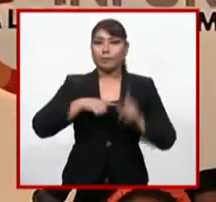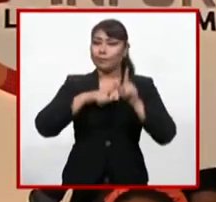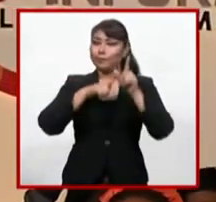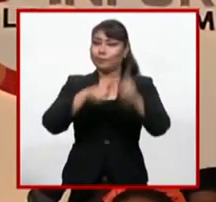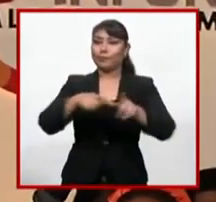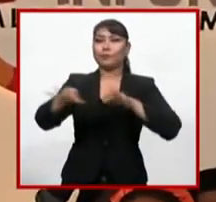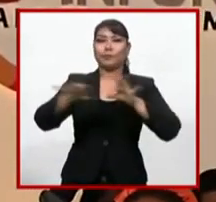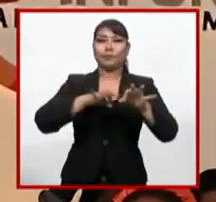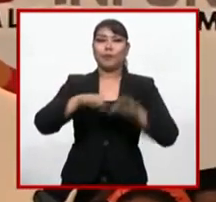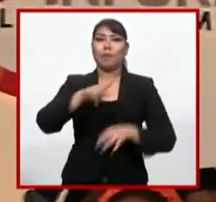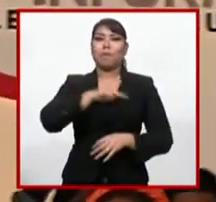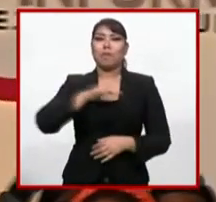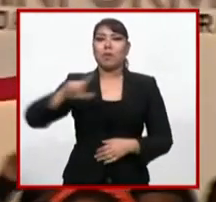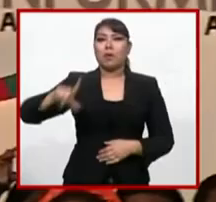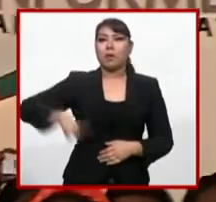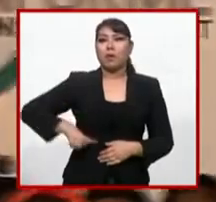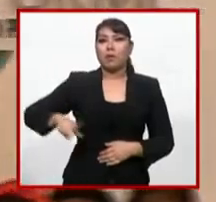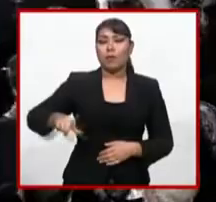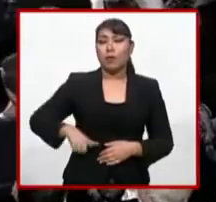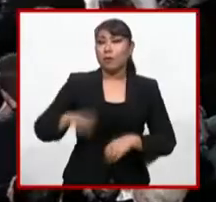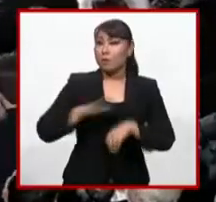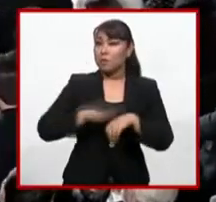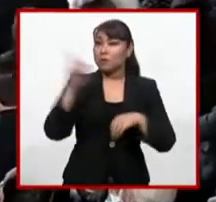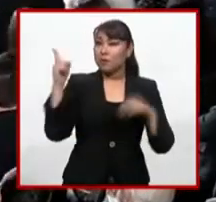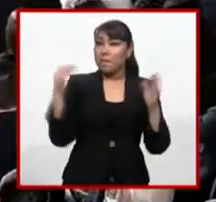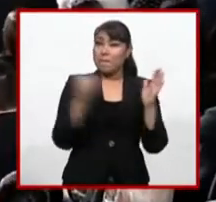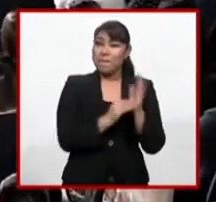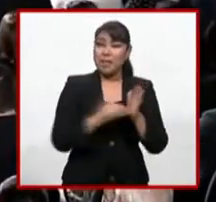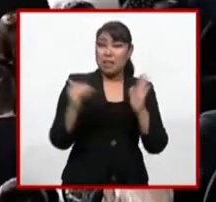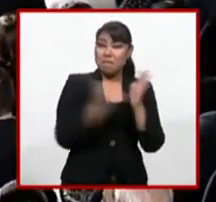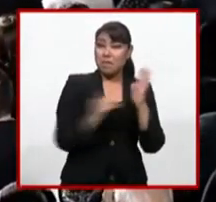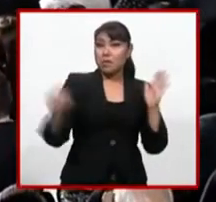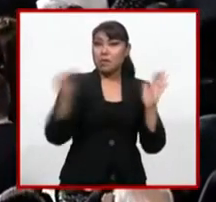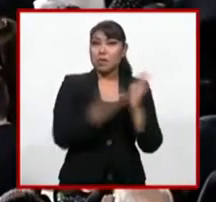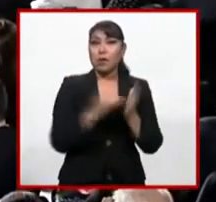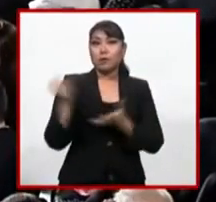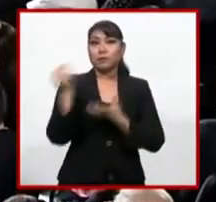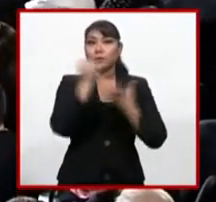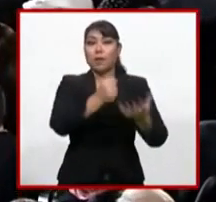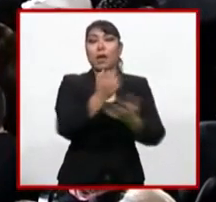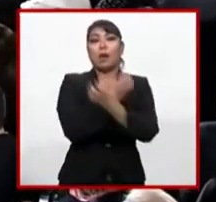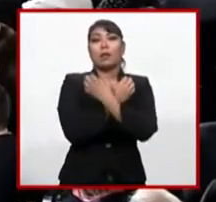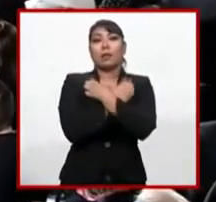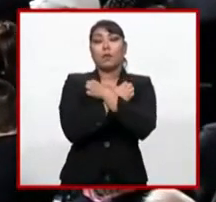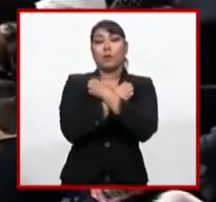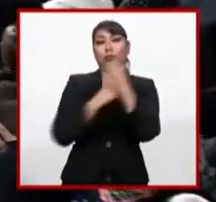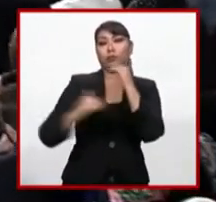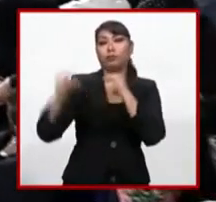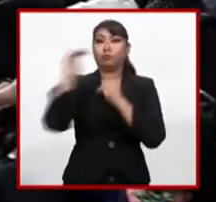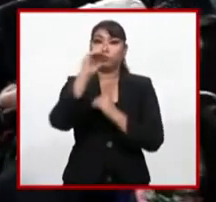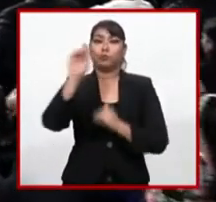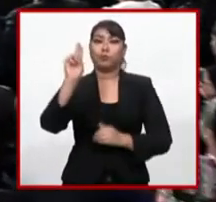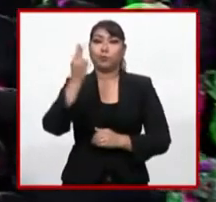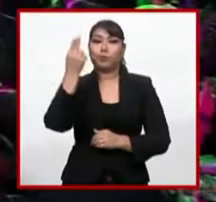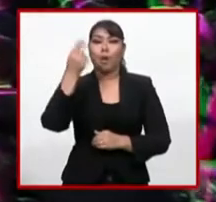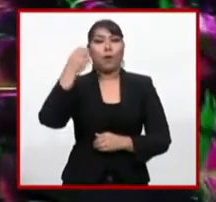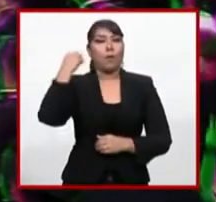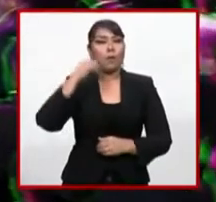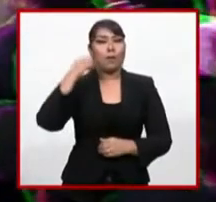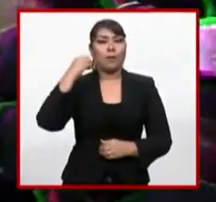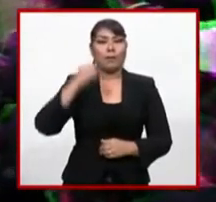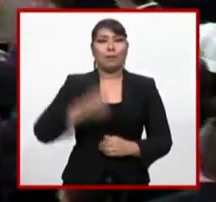Mi gobierno ha dispersado más de 1,000 millones de pesos a la educación superior oaxaqueña. Pudimos